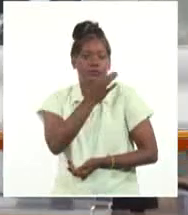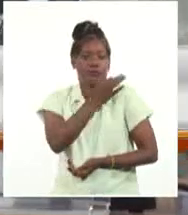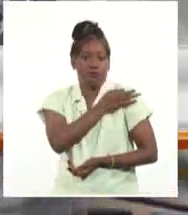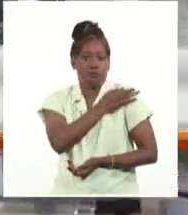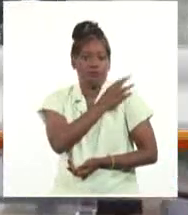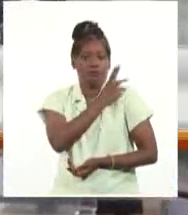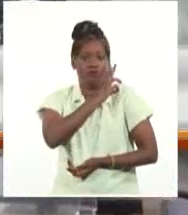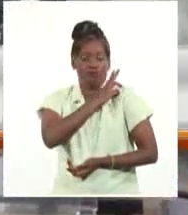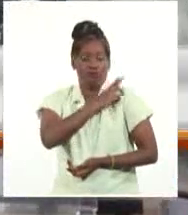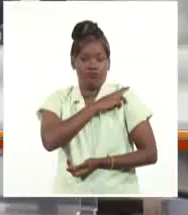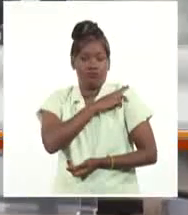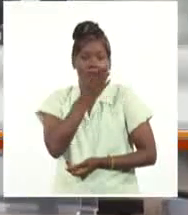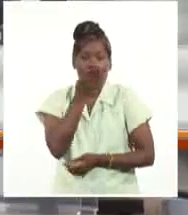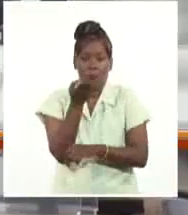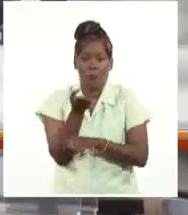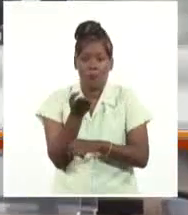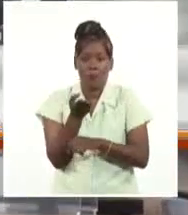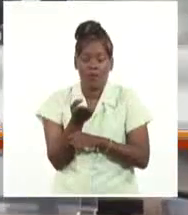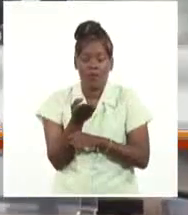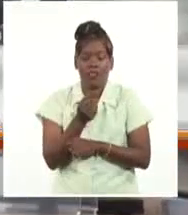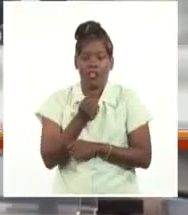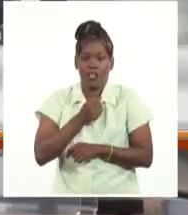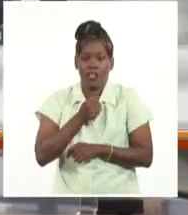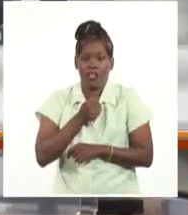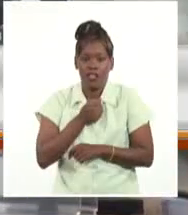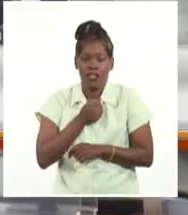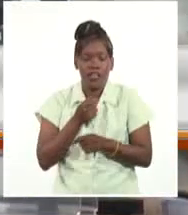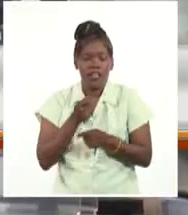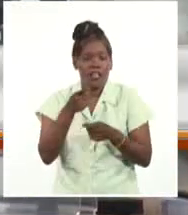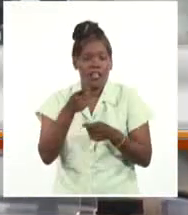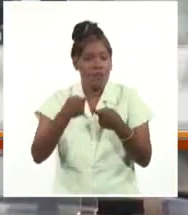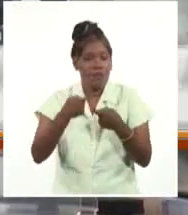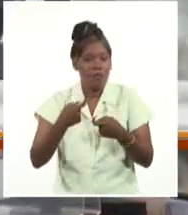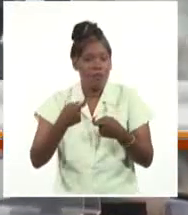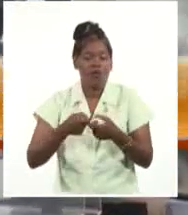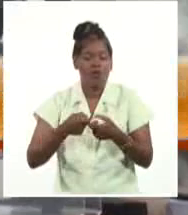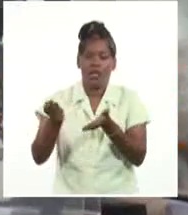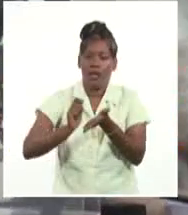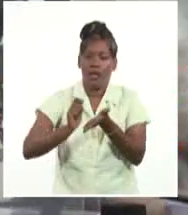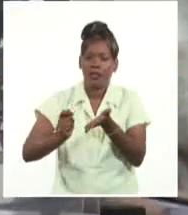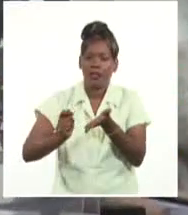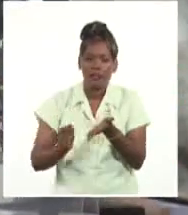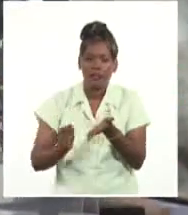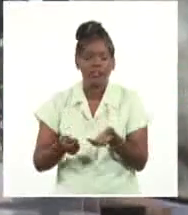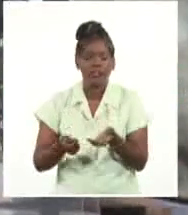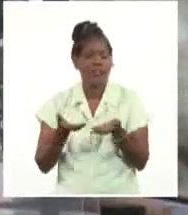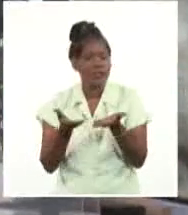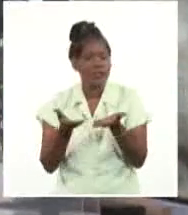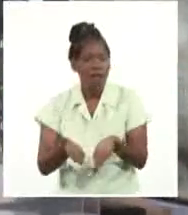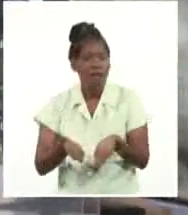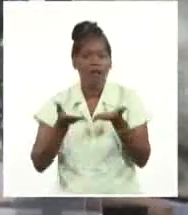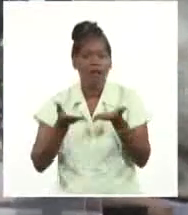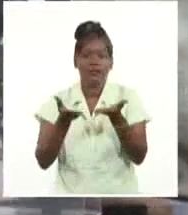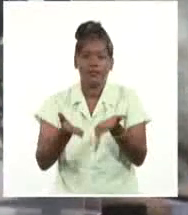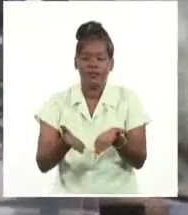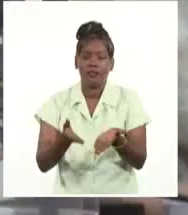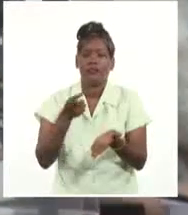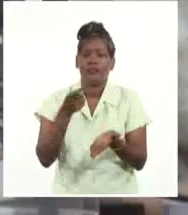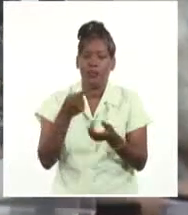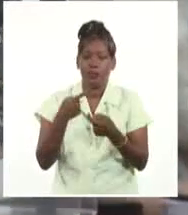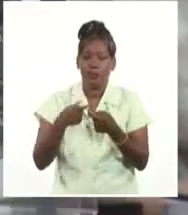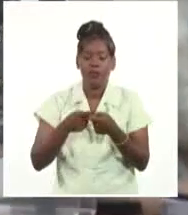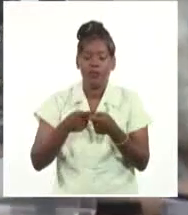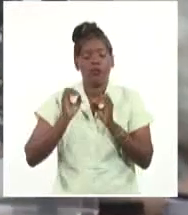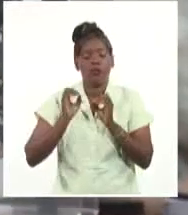que este libro nació. Y sé también ¿por qué fue una petición? Fue